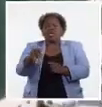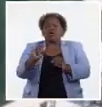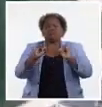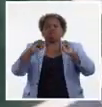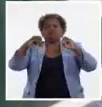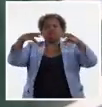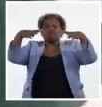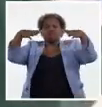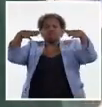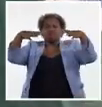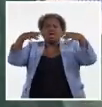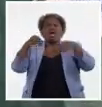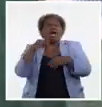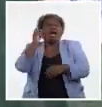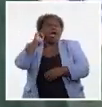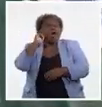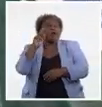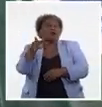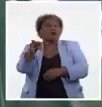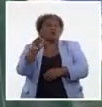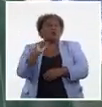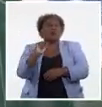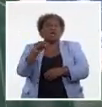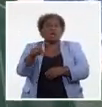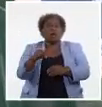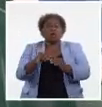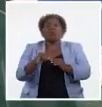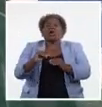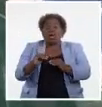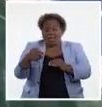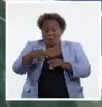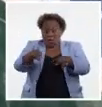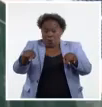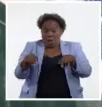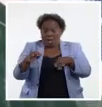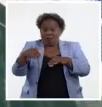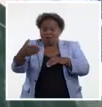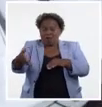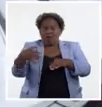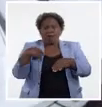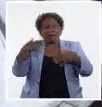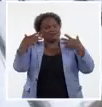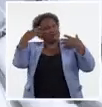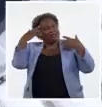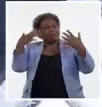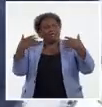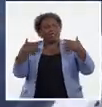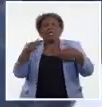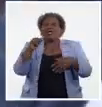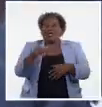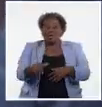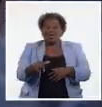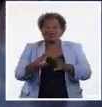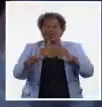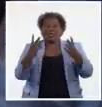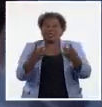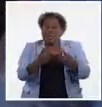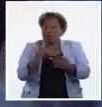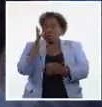iluminación y de audios, espacios aledaños para el disfrute pleno de la serie, son algunas de las bondades que brinda este estadio para el